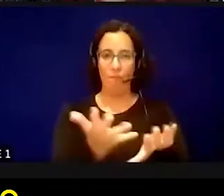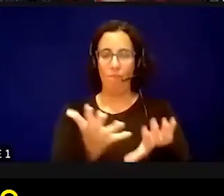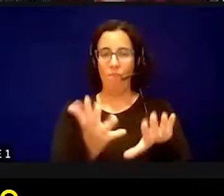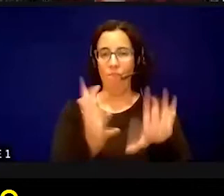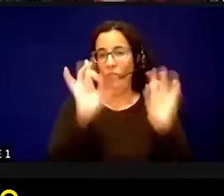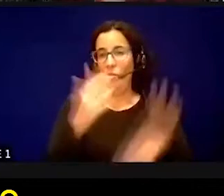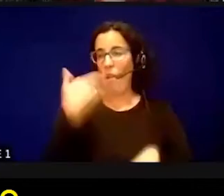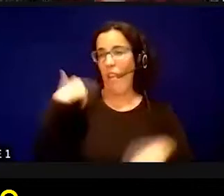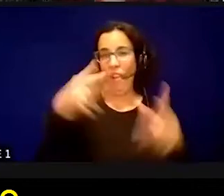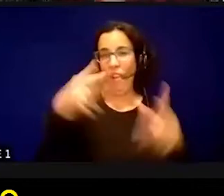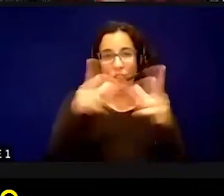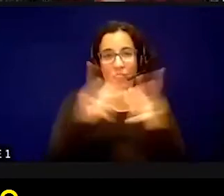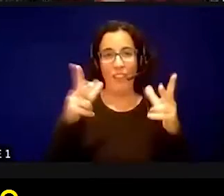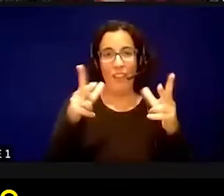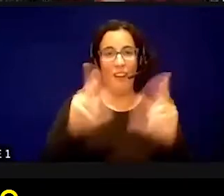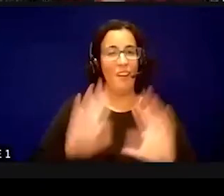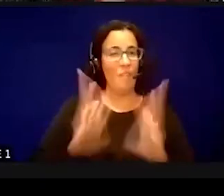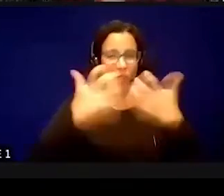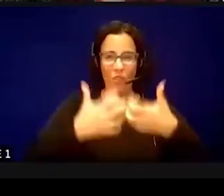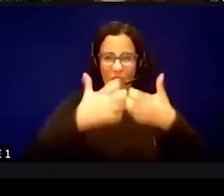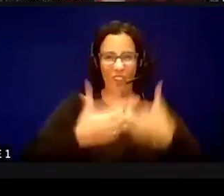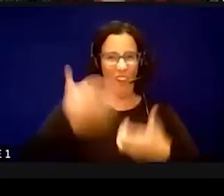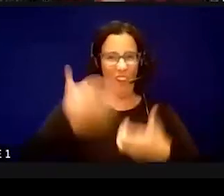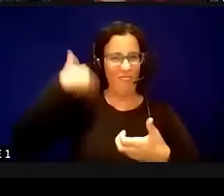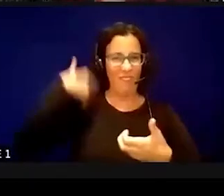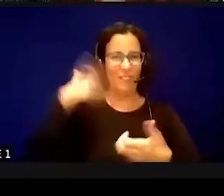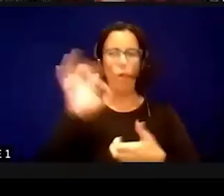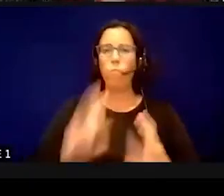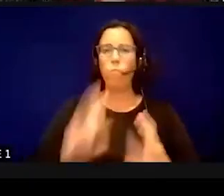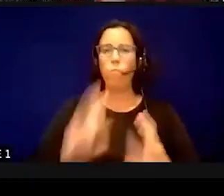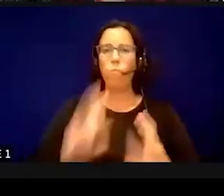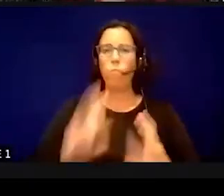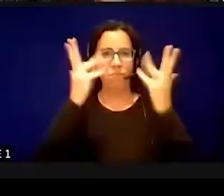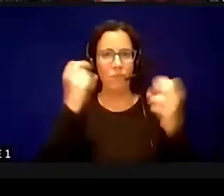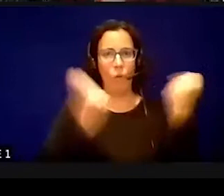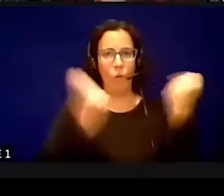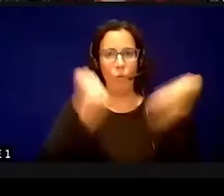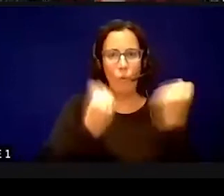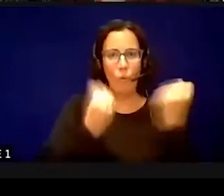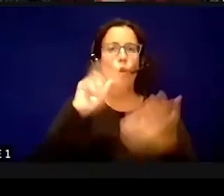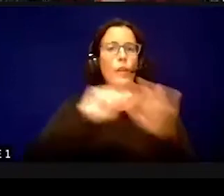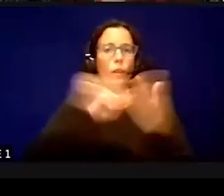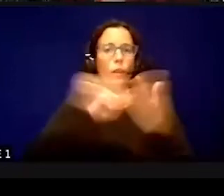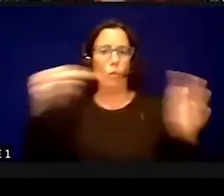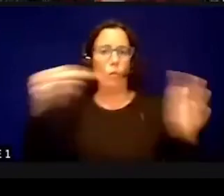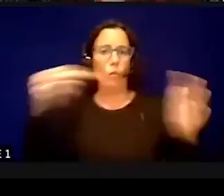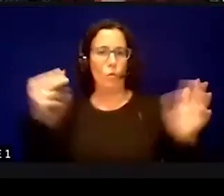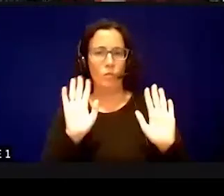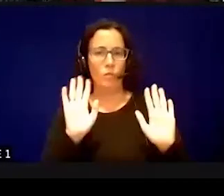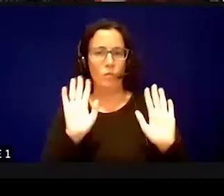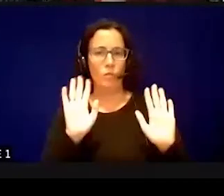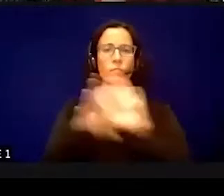revolución industrial y como produjo la revolución del automóvil o la propia revolución tecnológica, ¿no? Una revolución que